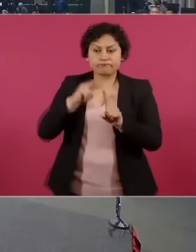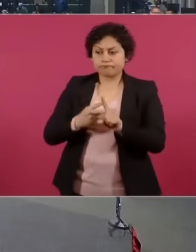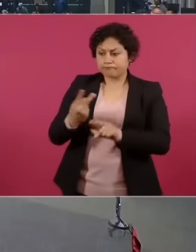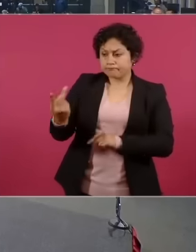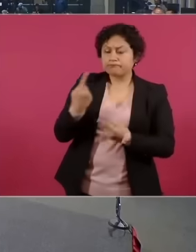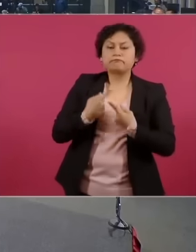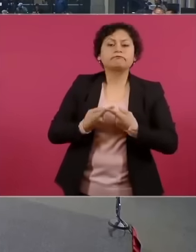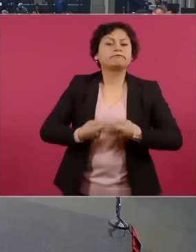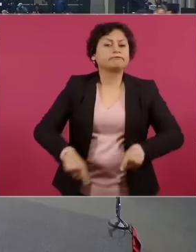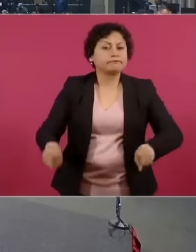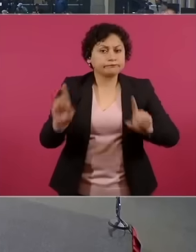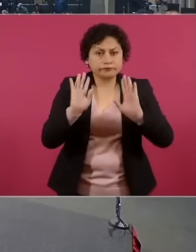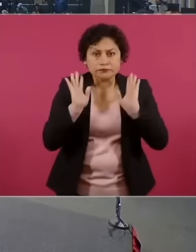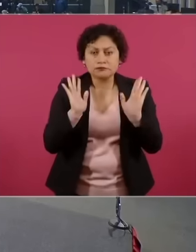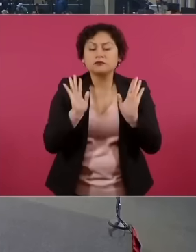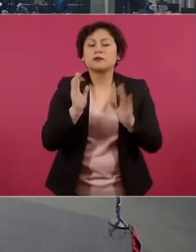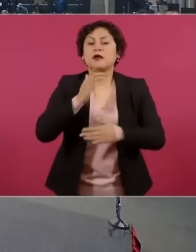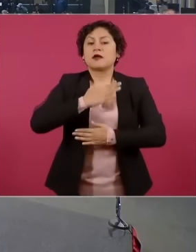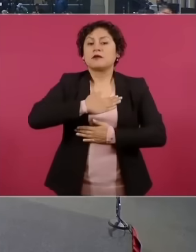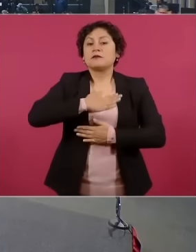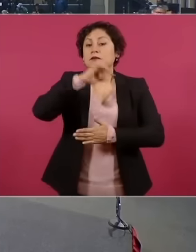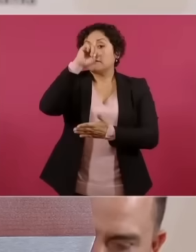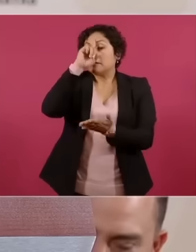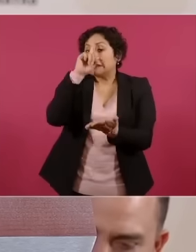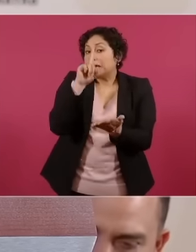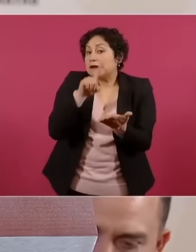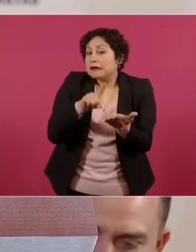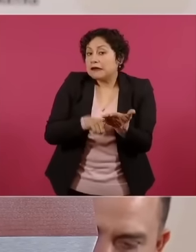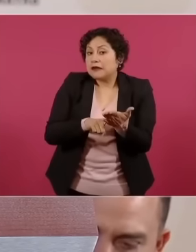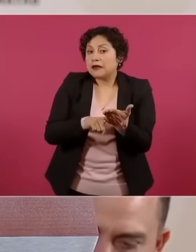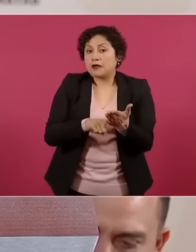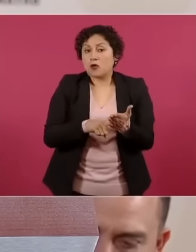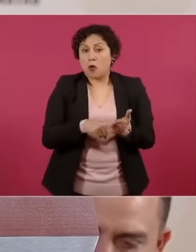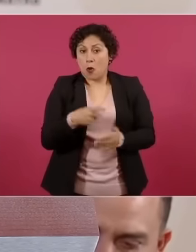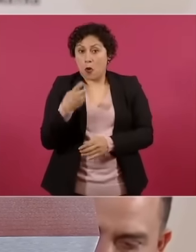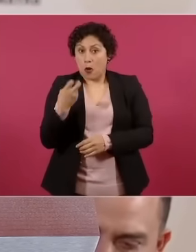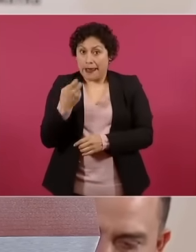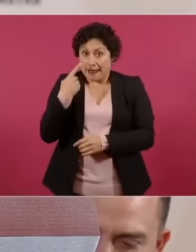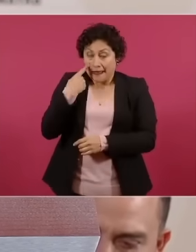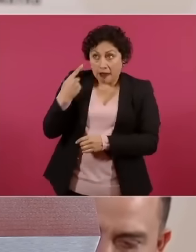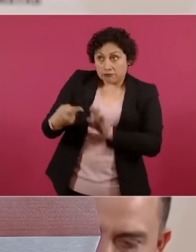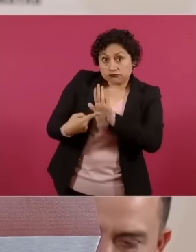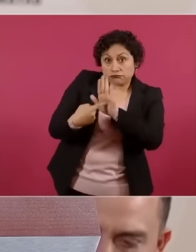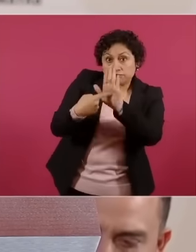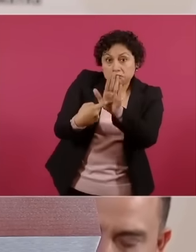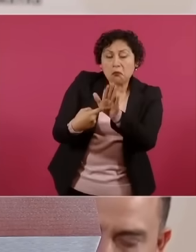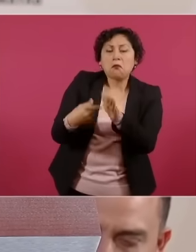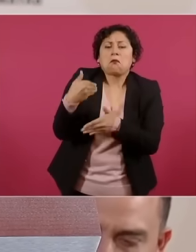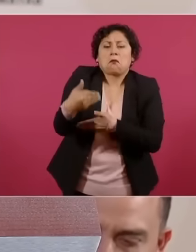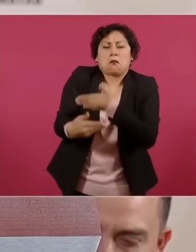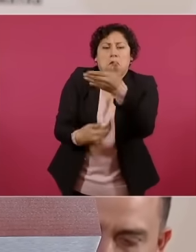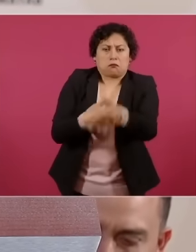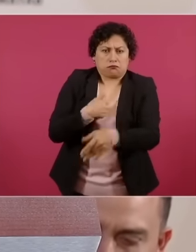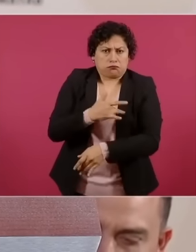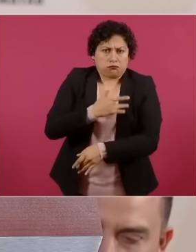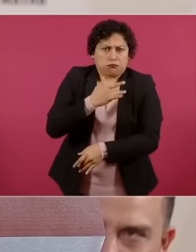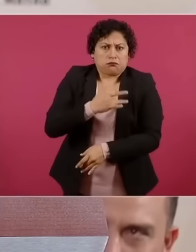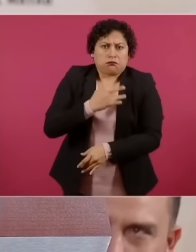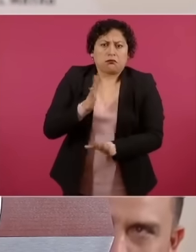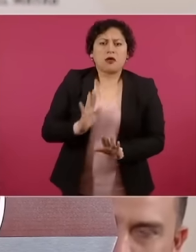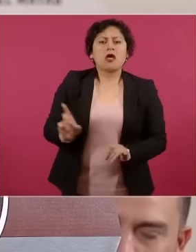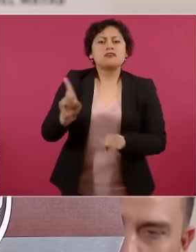Yo creo que esto es un avance, vamos a seguir todos los días. No